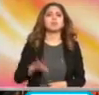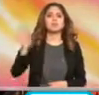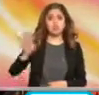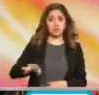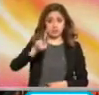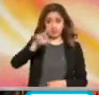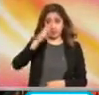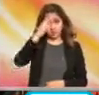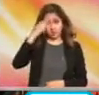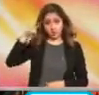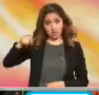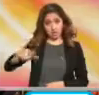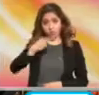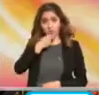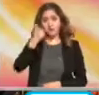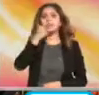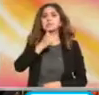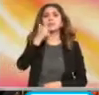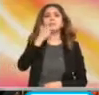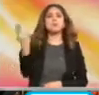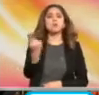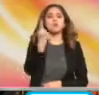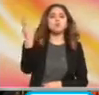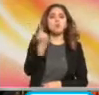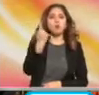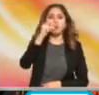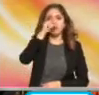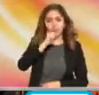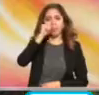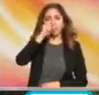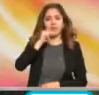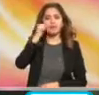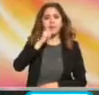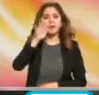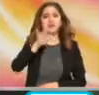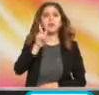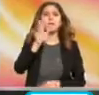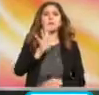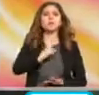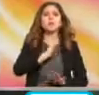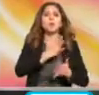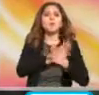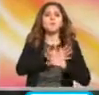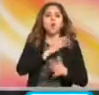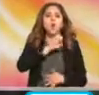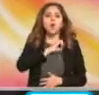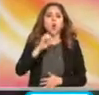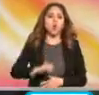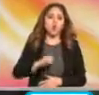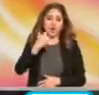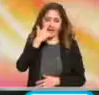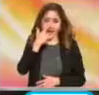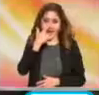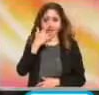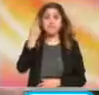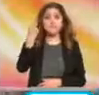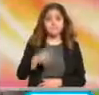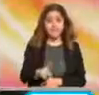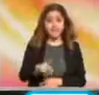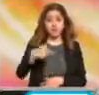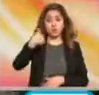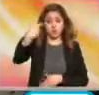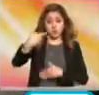las licuadoras No, es sé ya. fantástica. Tiene un amorío ahí medio... No. Una relación amor-odio medio extraña. Pero ya ahora ya que viene lo